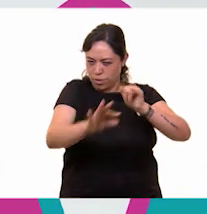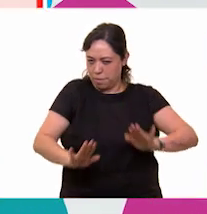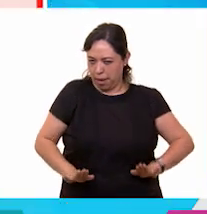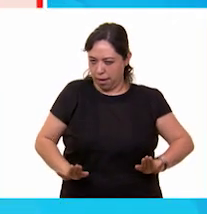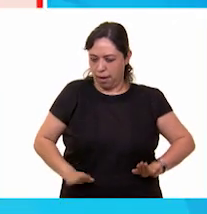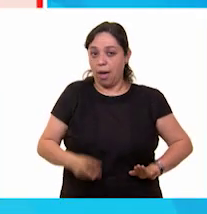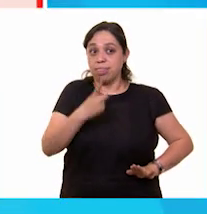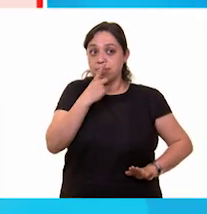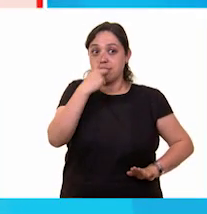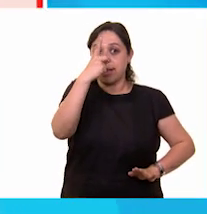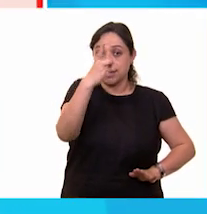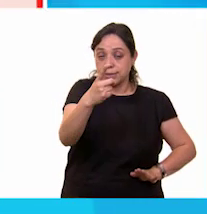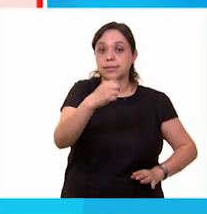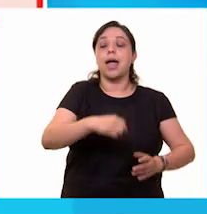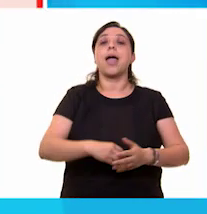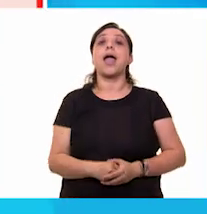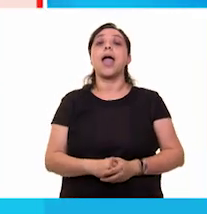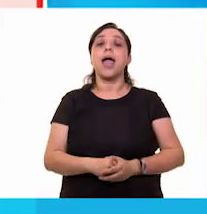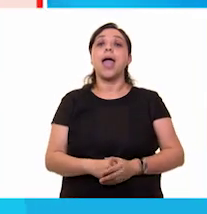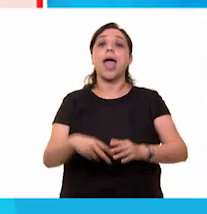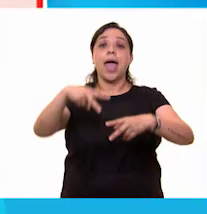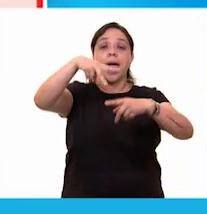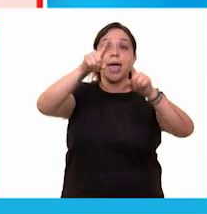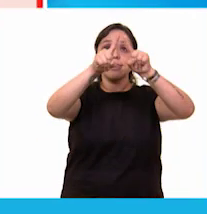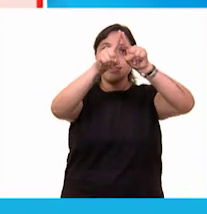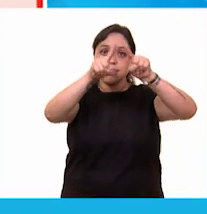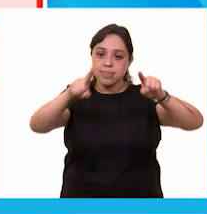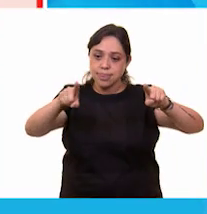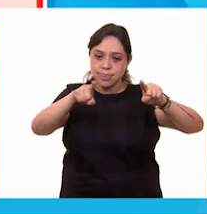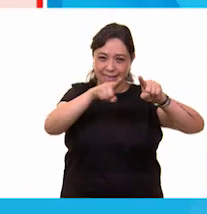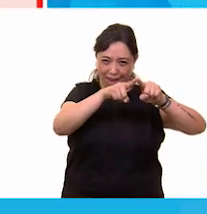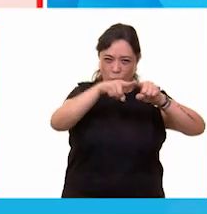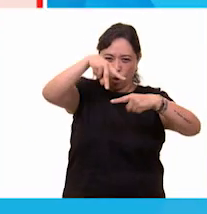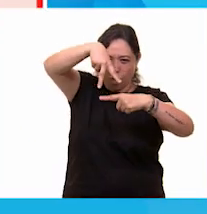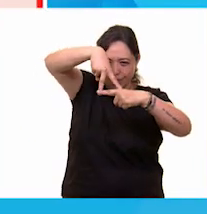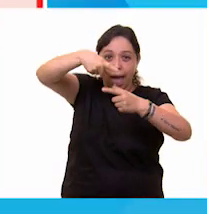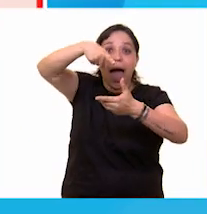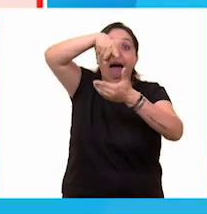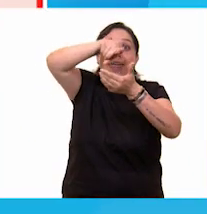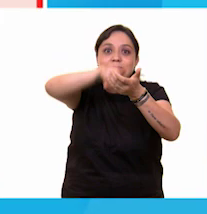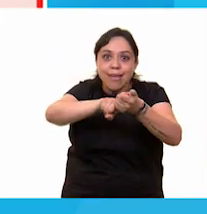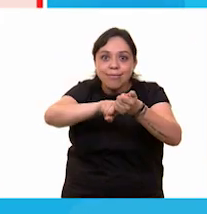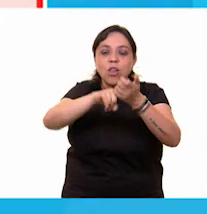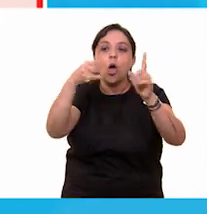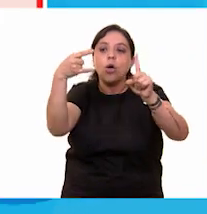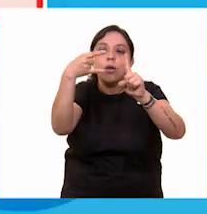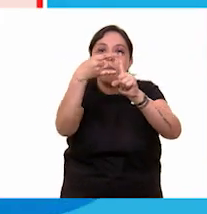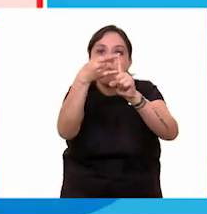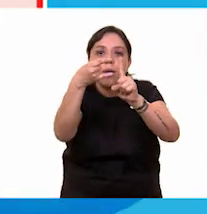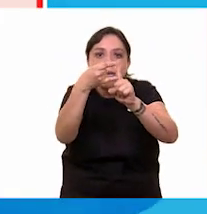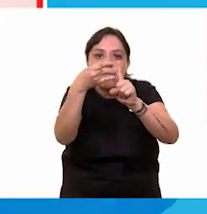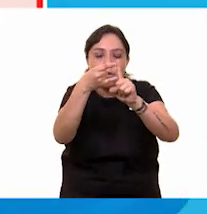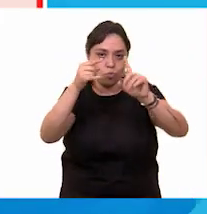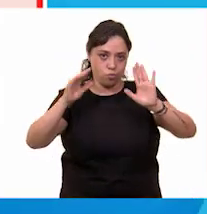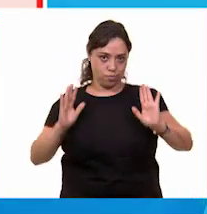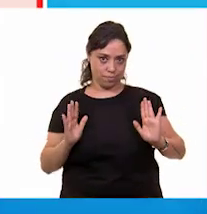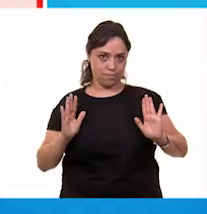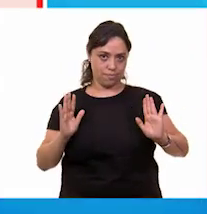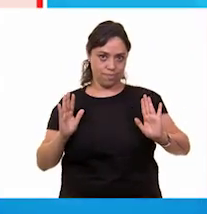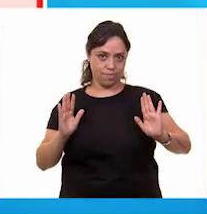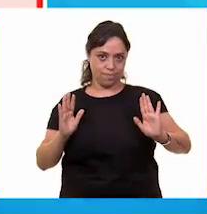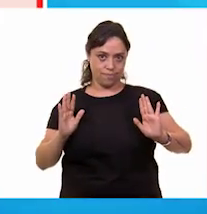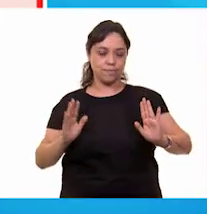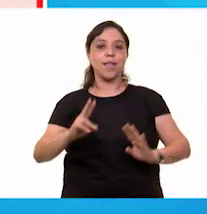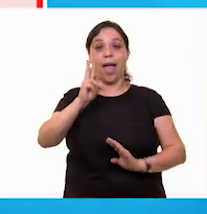Cuadrado dentro de un triángulo. Cuadrado dentro de un triángulo. Vamos